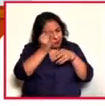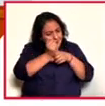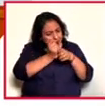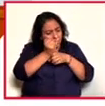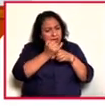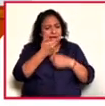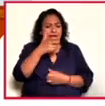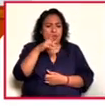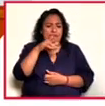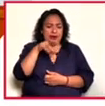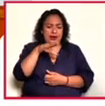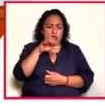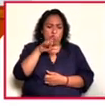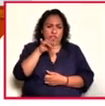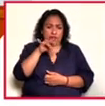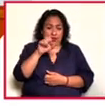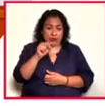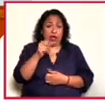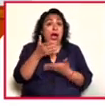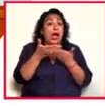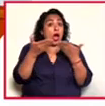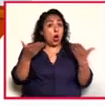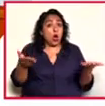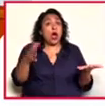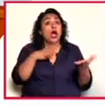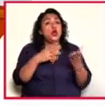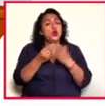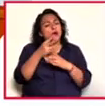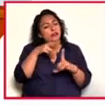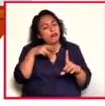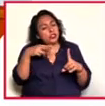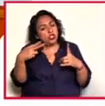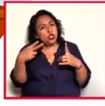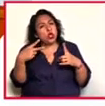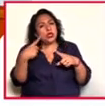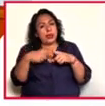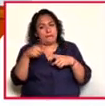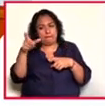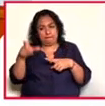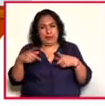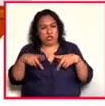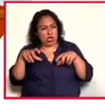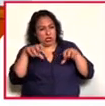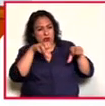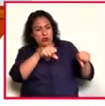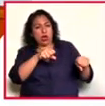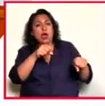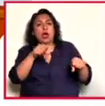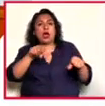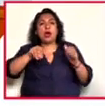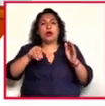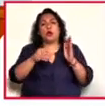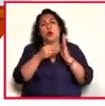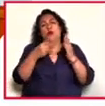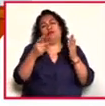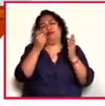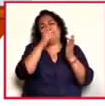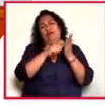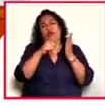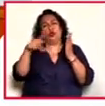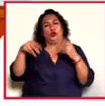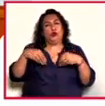Cortés. Ahora él nos ofrece una nueva mirada del conquistador a través de una biografía.